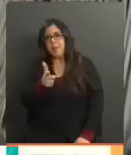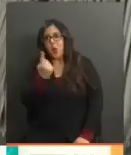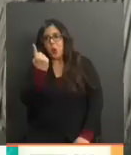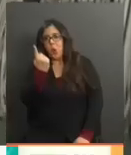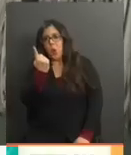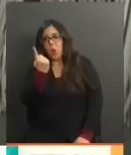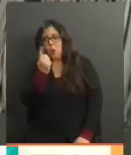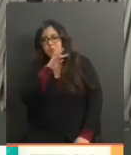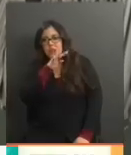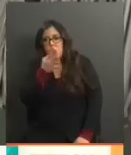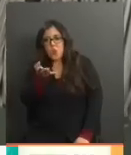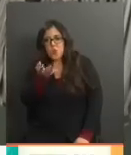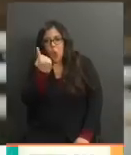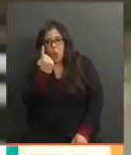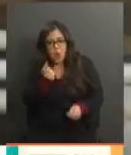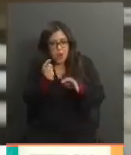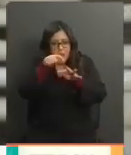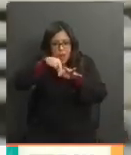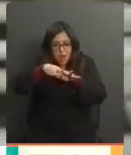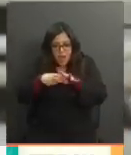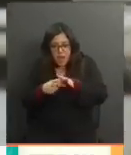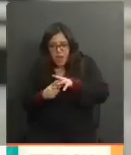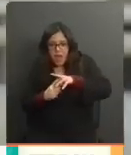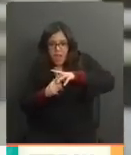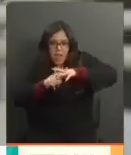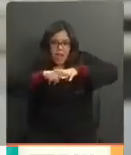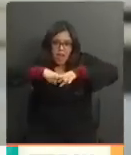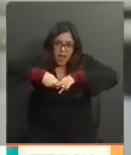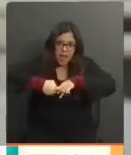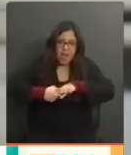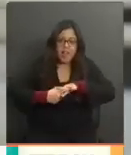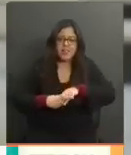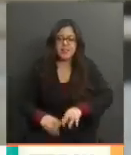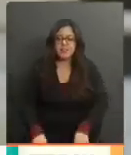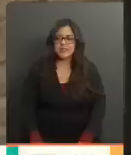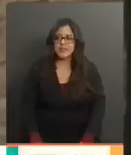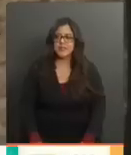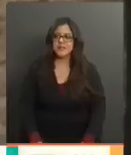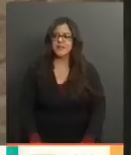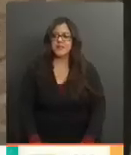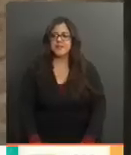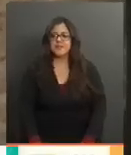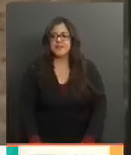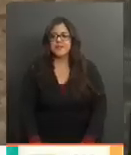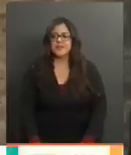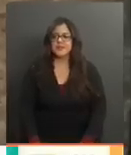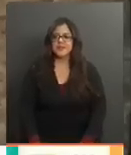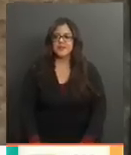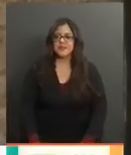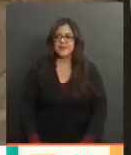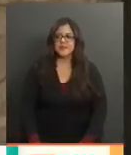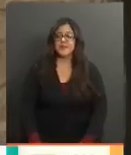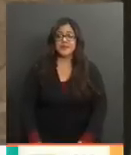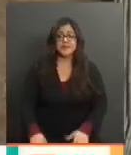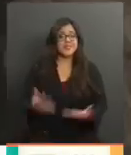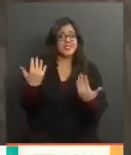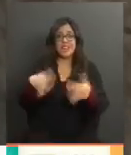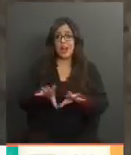pasada. Adelante. Ya hice mi contribución.